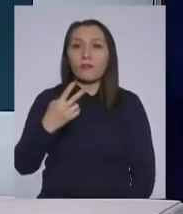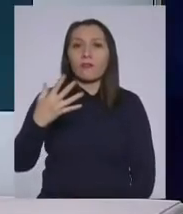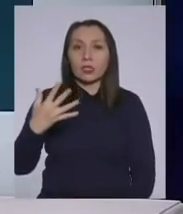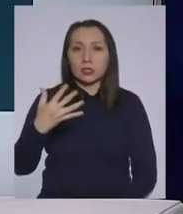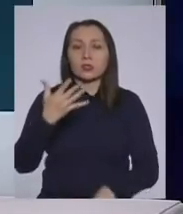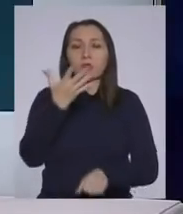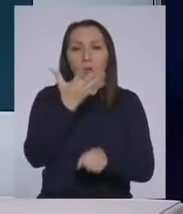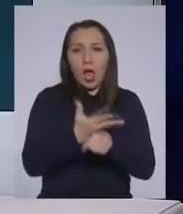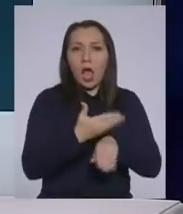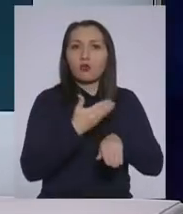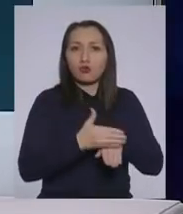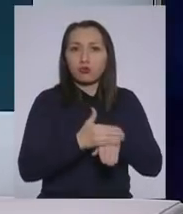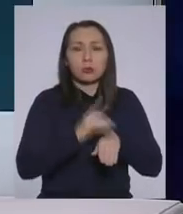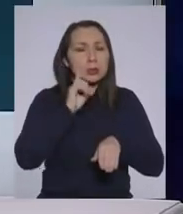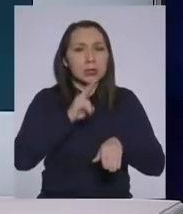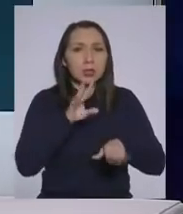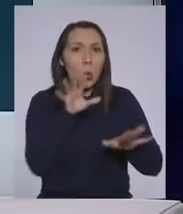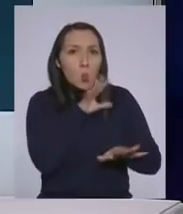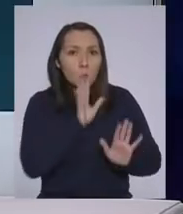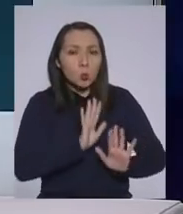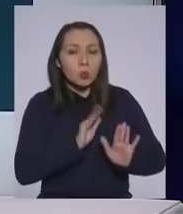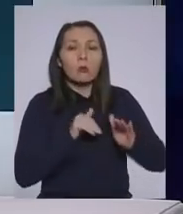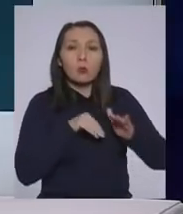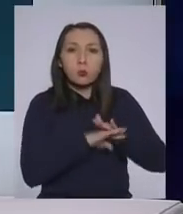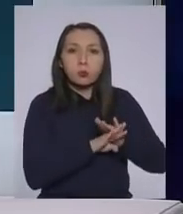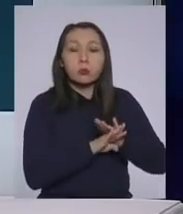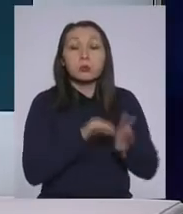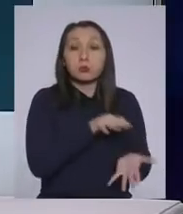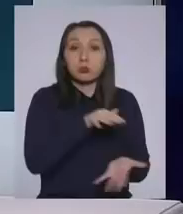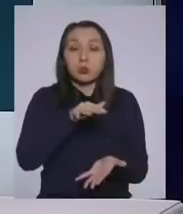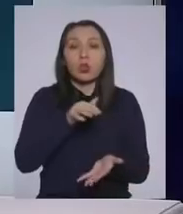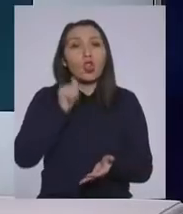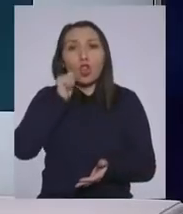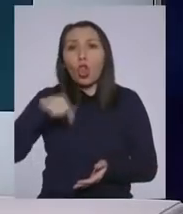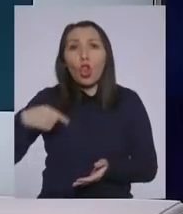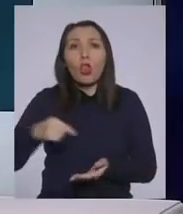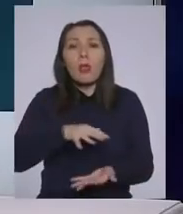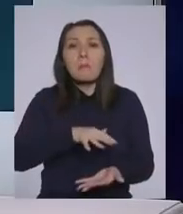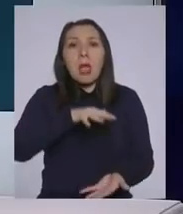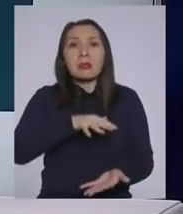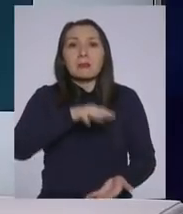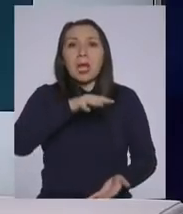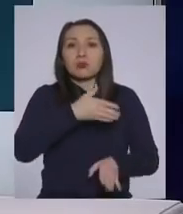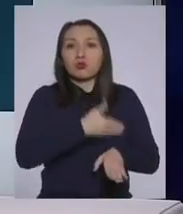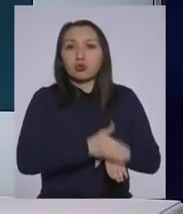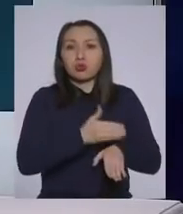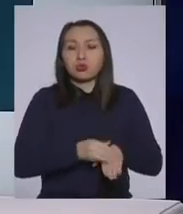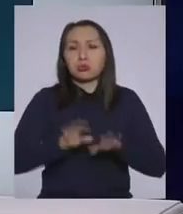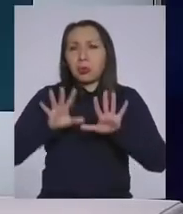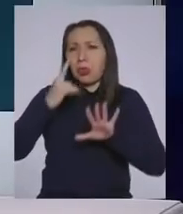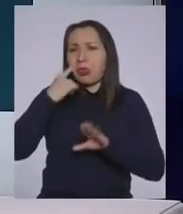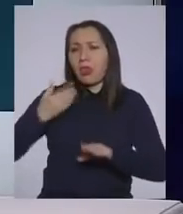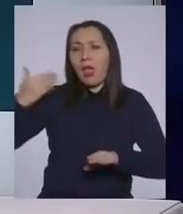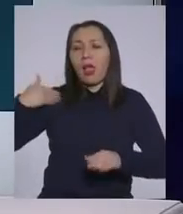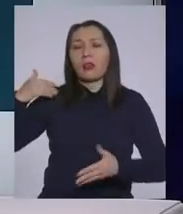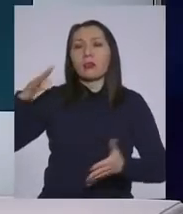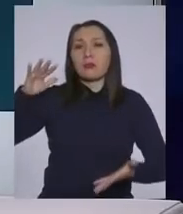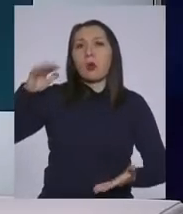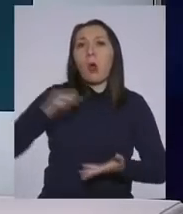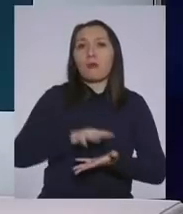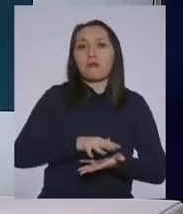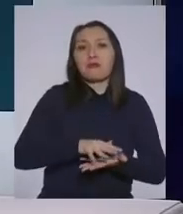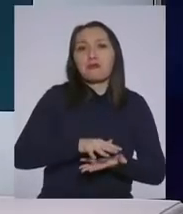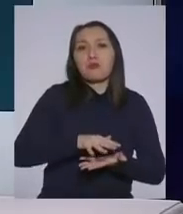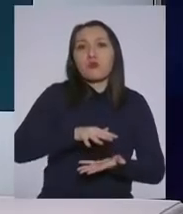425 ventiladores. Esto es una cifra que ya ha seguido subiendo hace más de 10 días. Hay que recordar